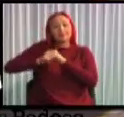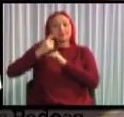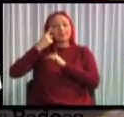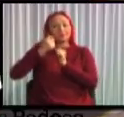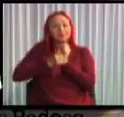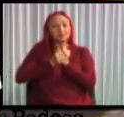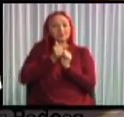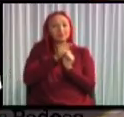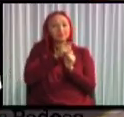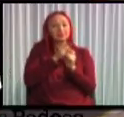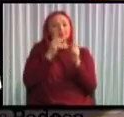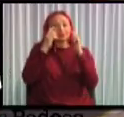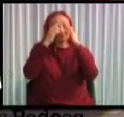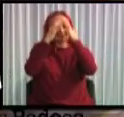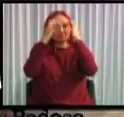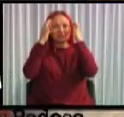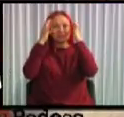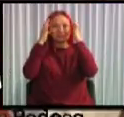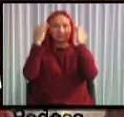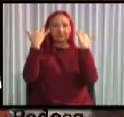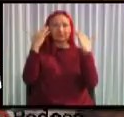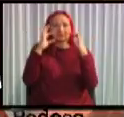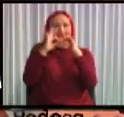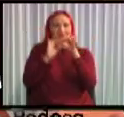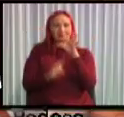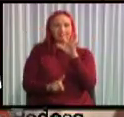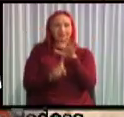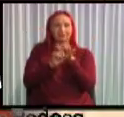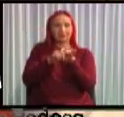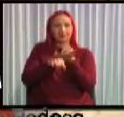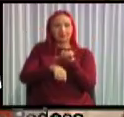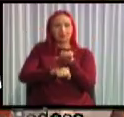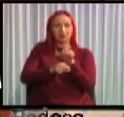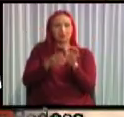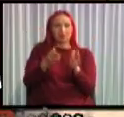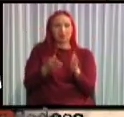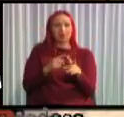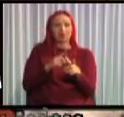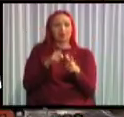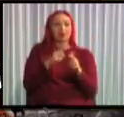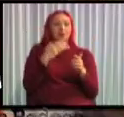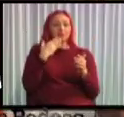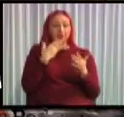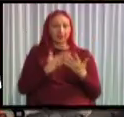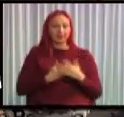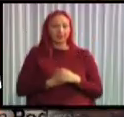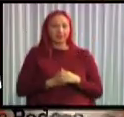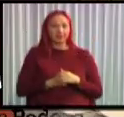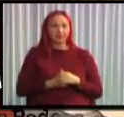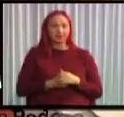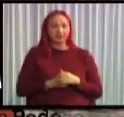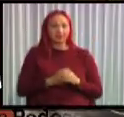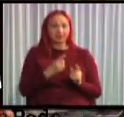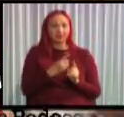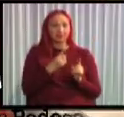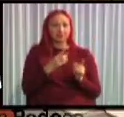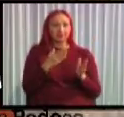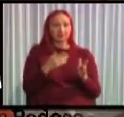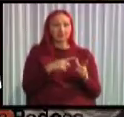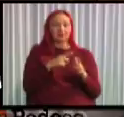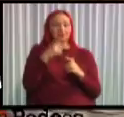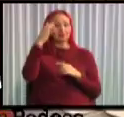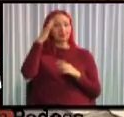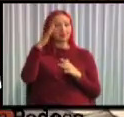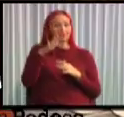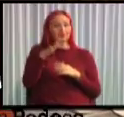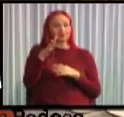mayoría se golpeaban la cabeza, eran goleadores, entonces defensas, y yo creo que por